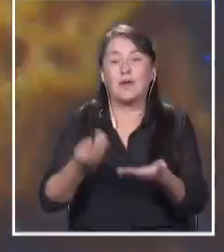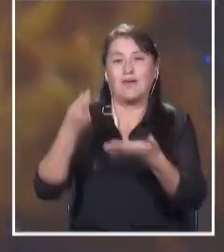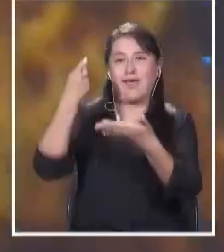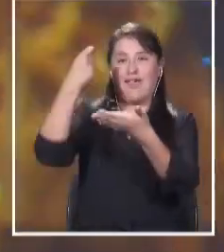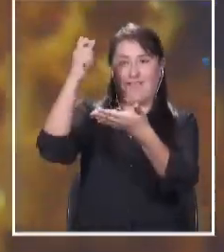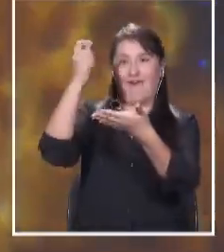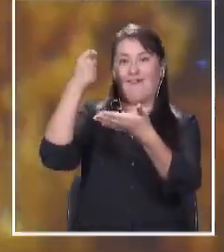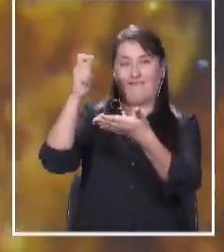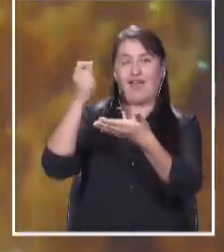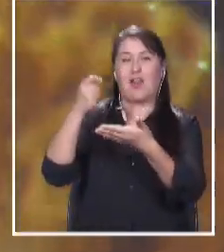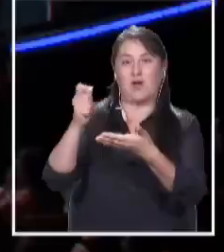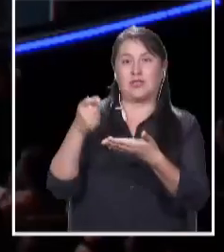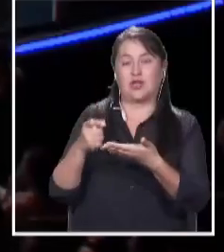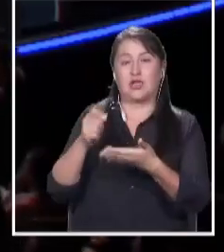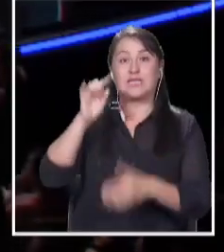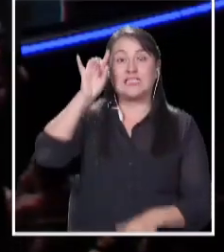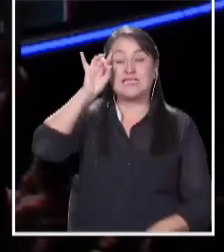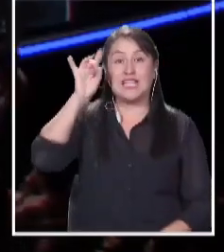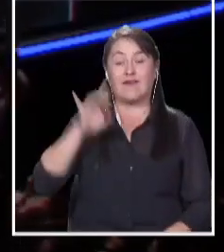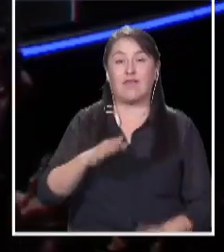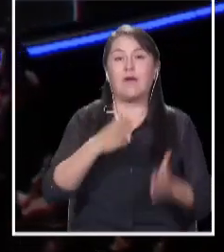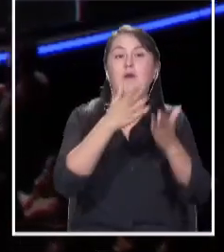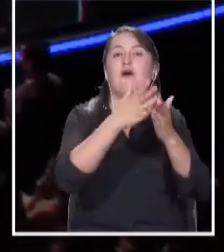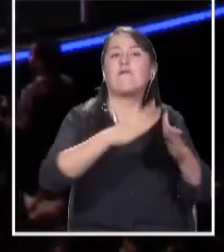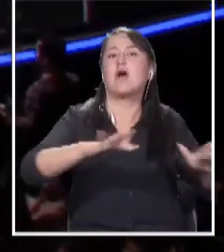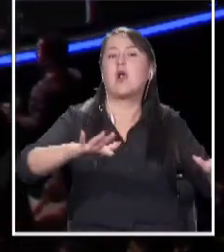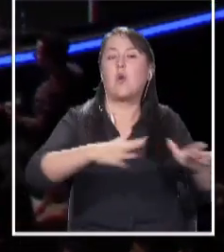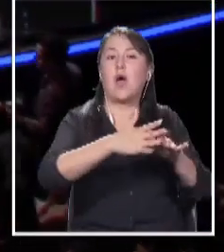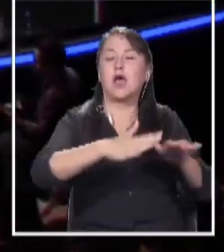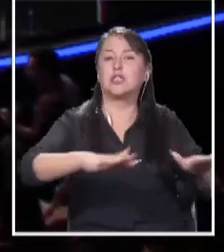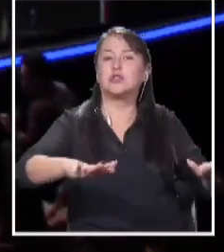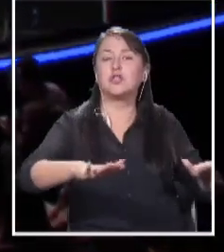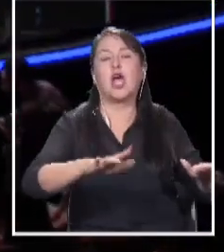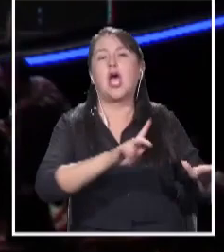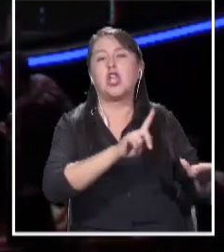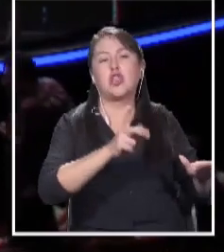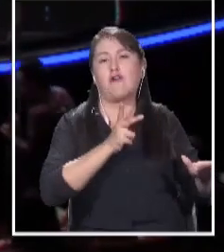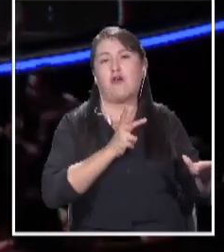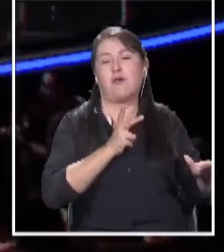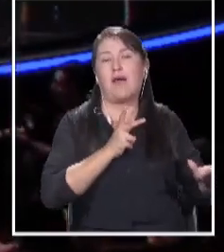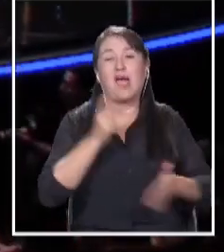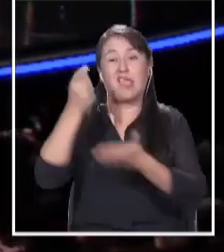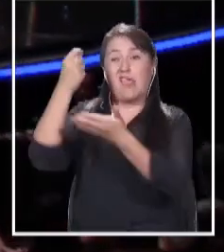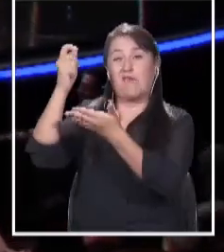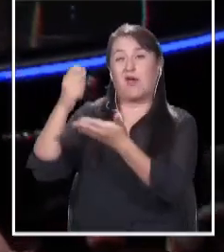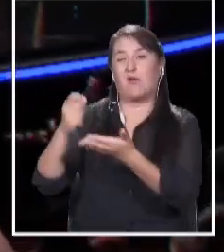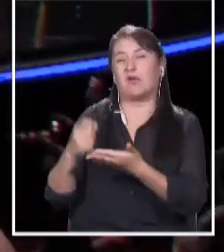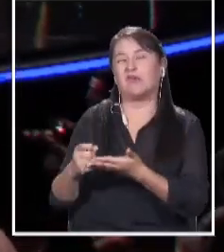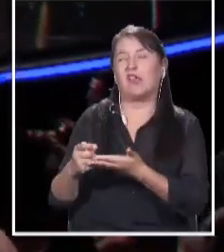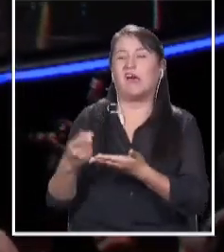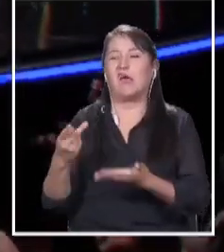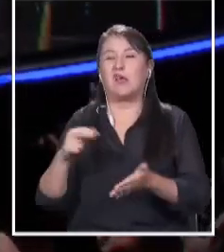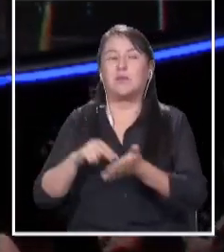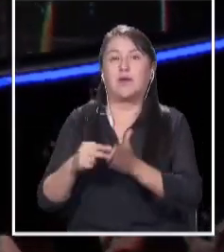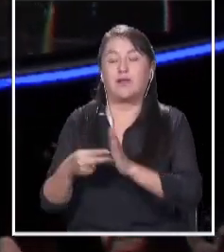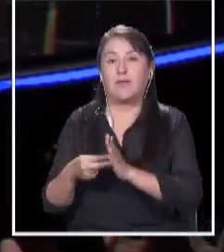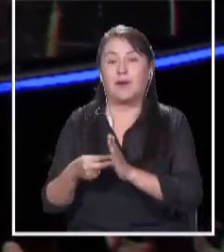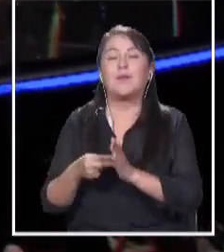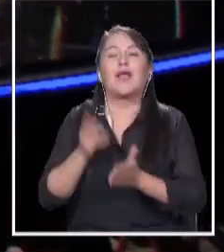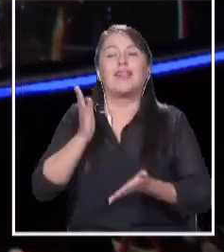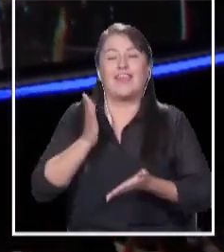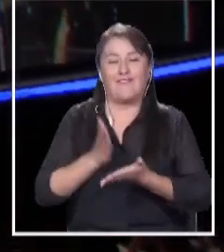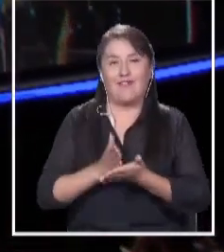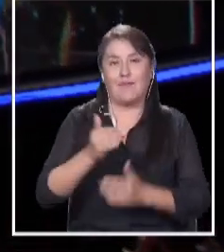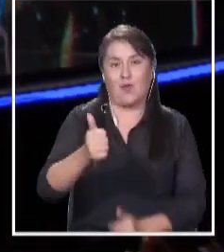muchas veces la educación marina se queda en el área de lo no formal y evaluar es casi un cacho, pero hay que buscar las maneras, hay muchas metodologías. Lo